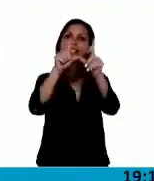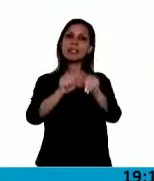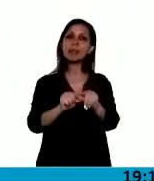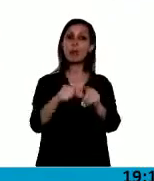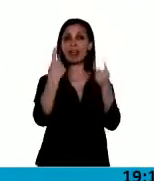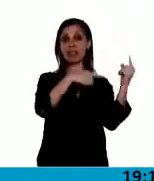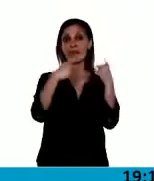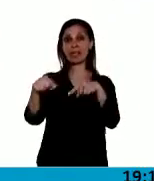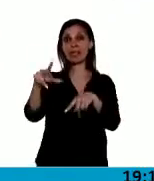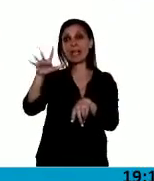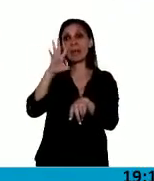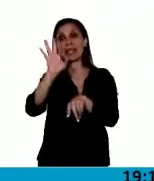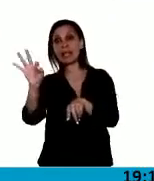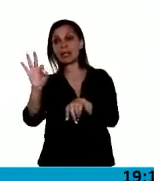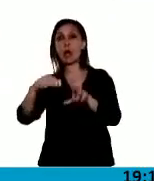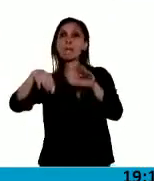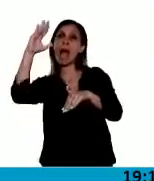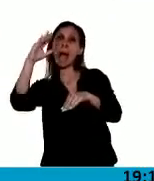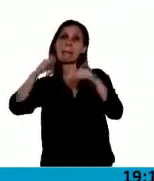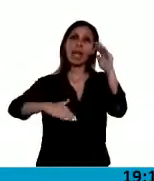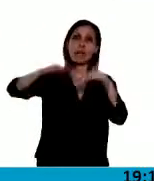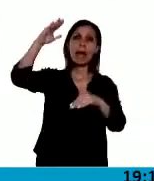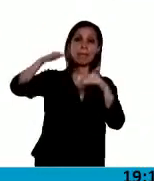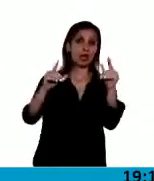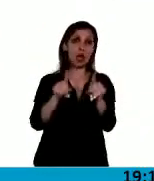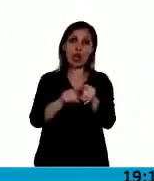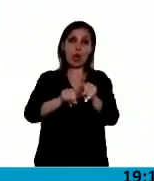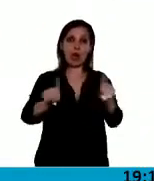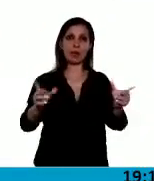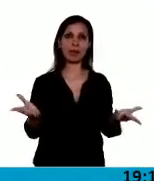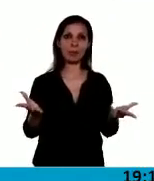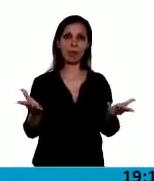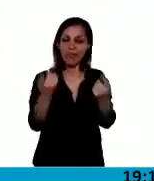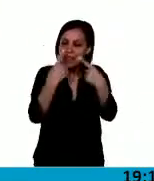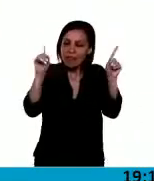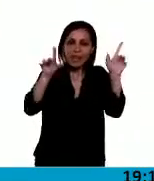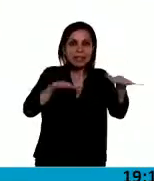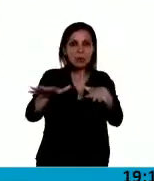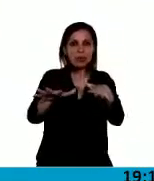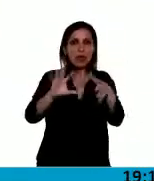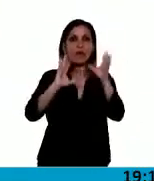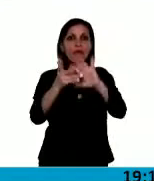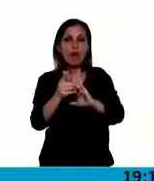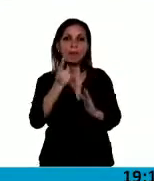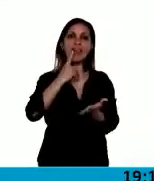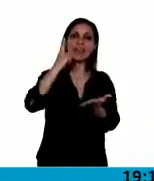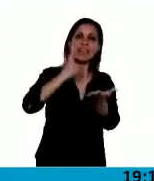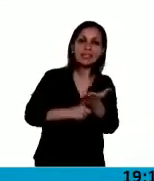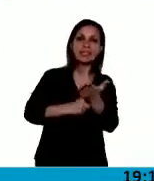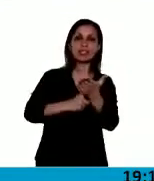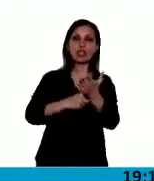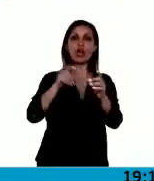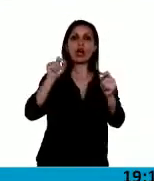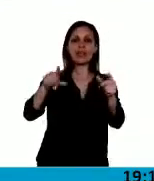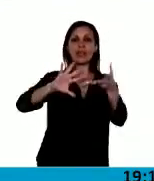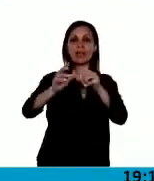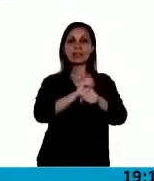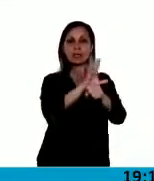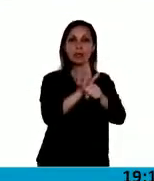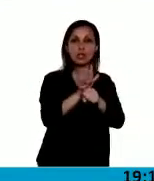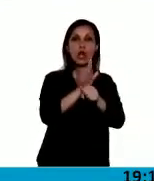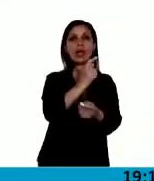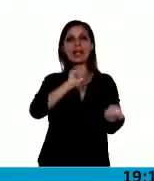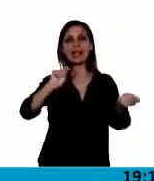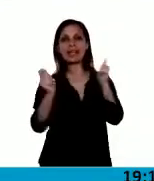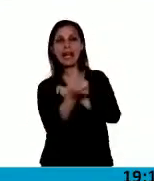500 más que 3 mil 500 menos porque la sala de situación cambia porque el criterio epidemiológico de la provincia de buenos aires- cambia su estrategia